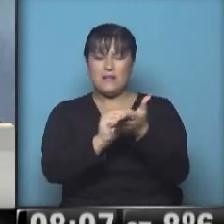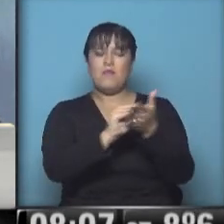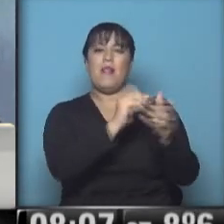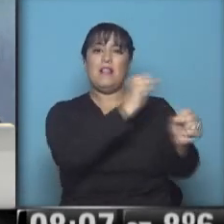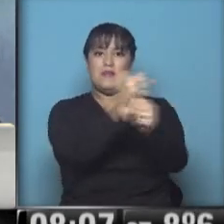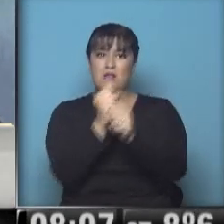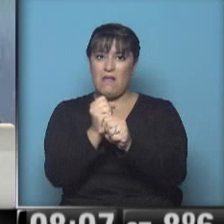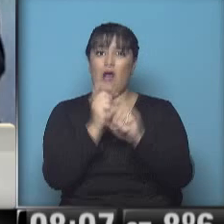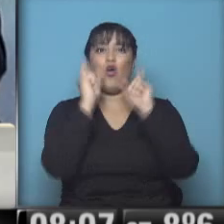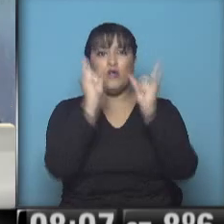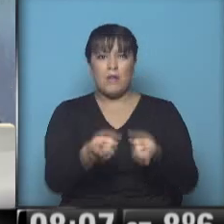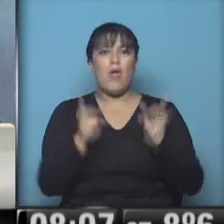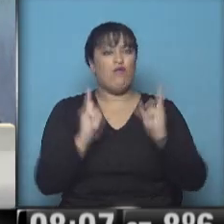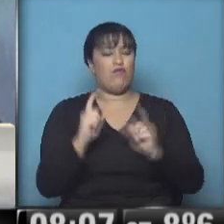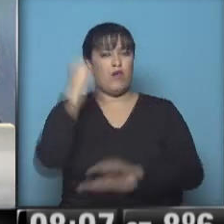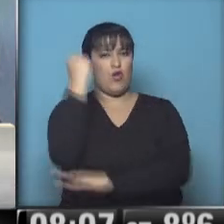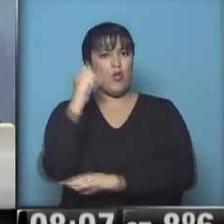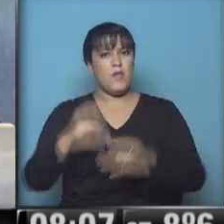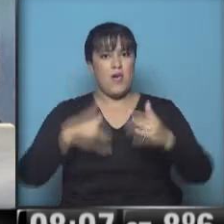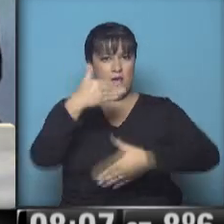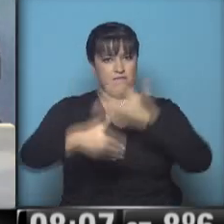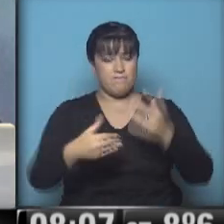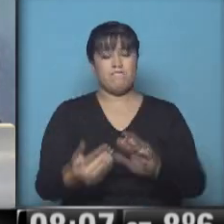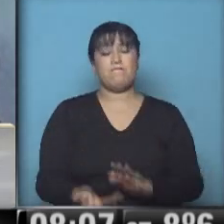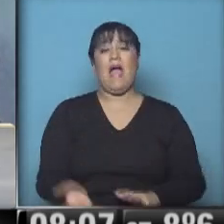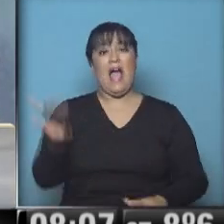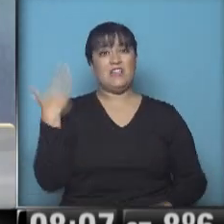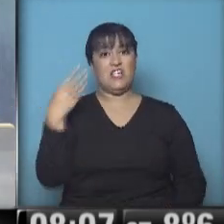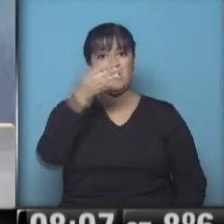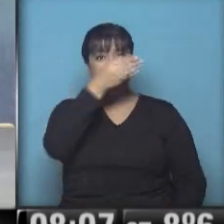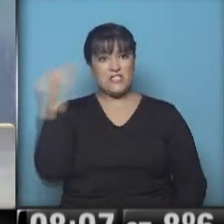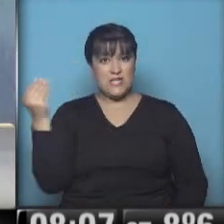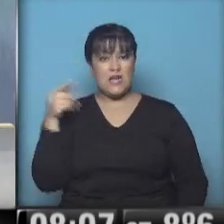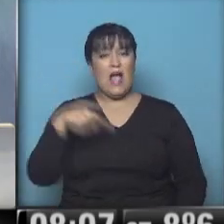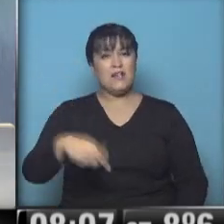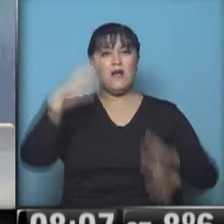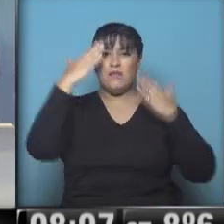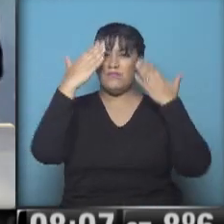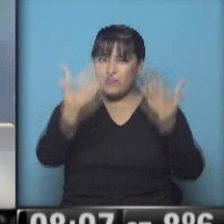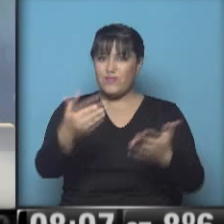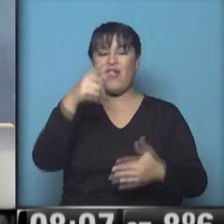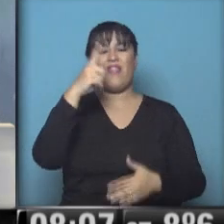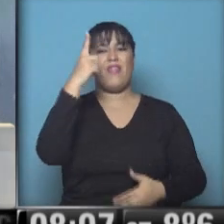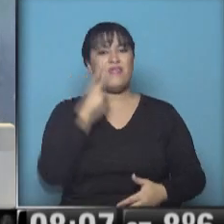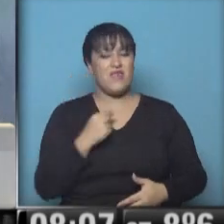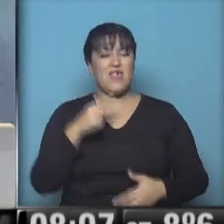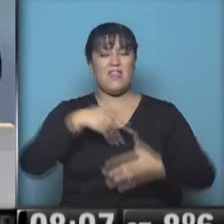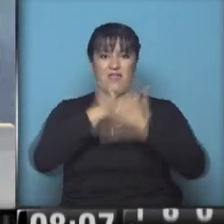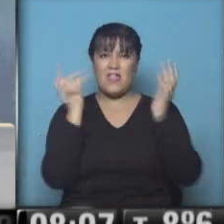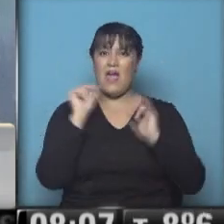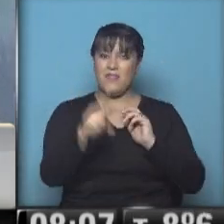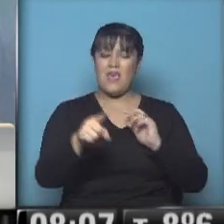sostenimiento de la actividad económica la presidenta de la nación ayer en la conora del día de la industria destacó claramente